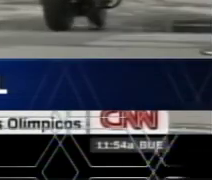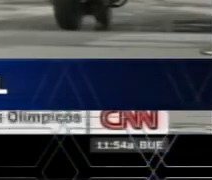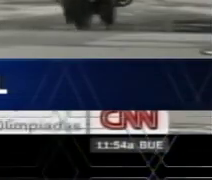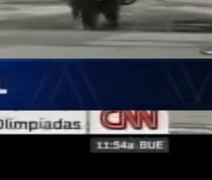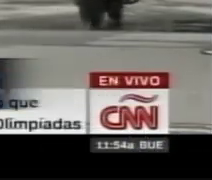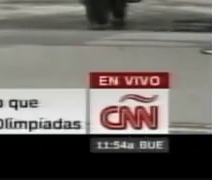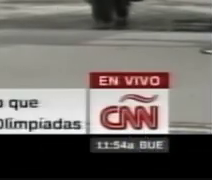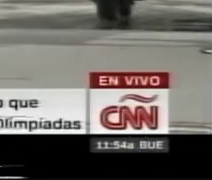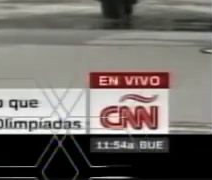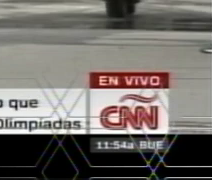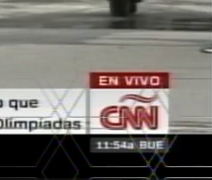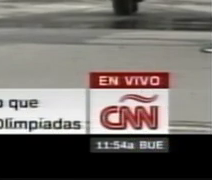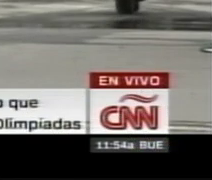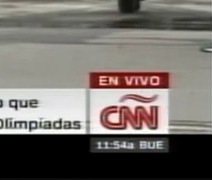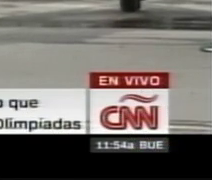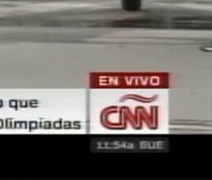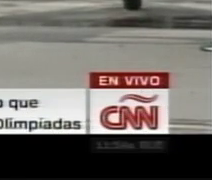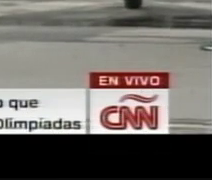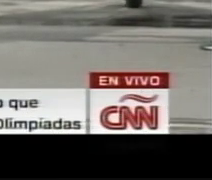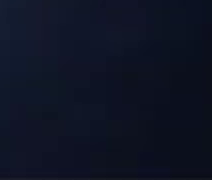terroristas para los Juegos Olímpicos.